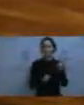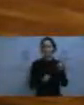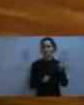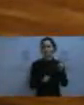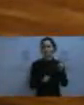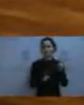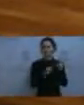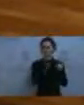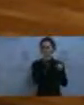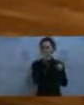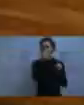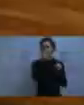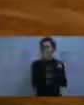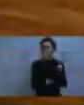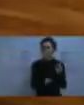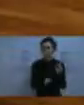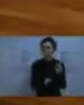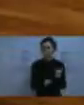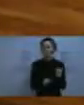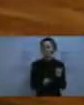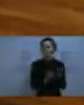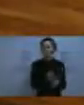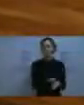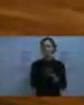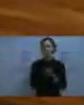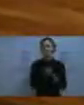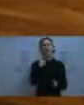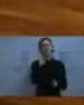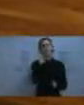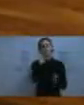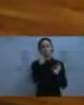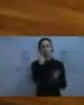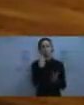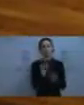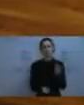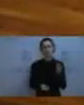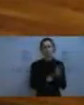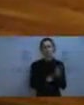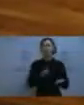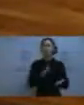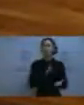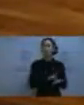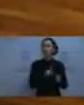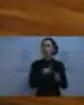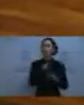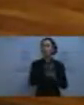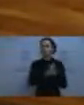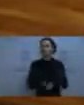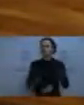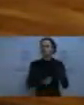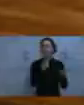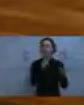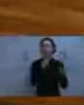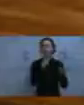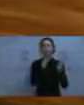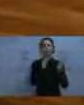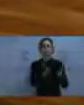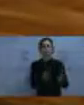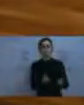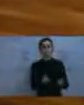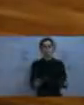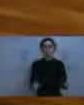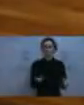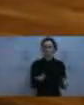había un error en la plantilla y los servicios, al detectar el error, cuando realizan el siguiente informe, dan el informe favorable. Por lo